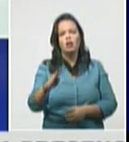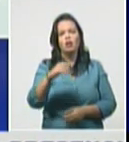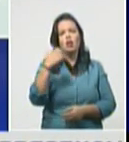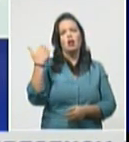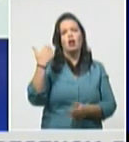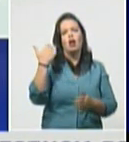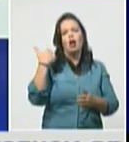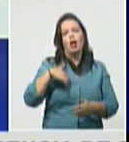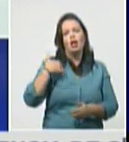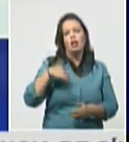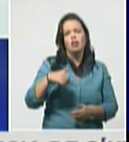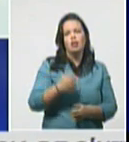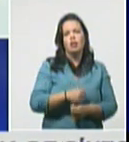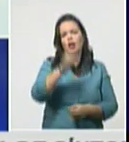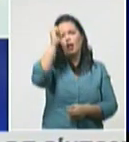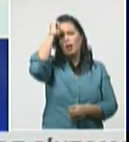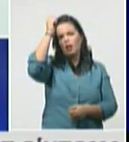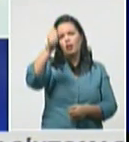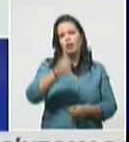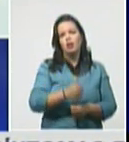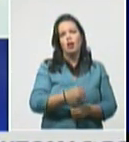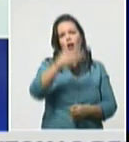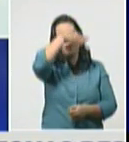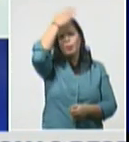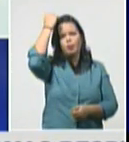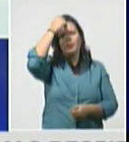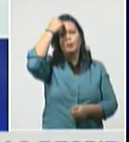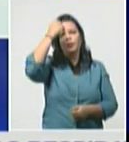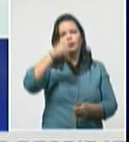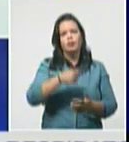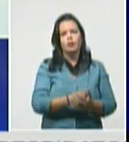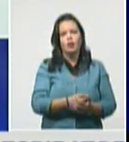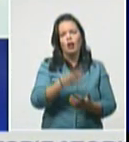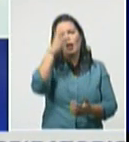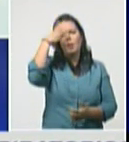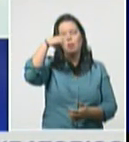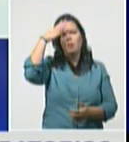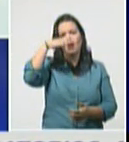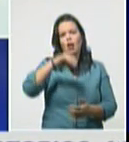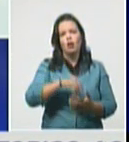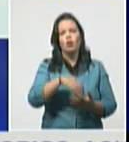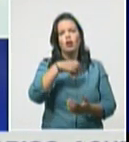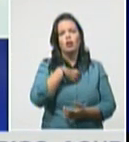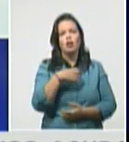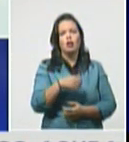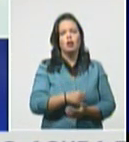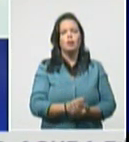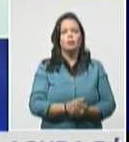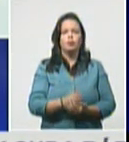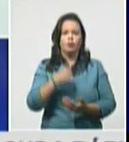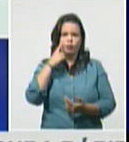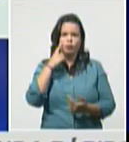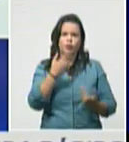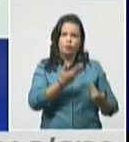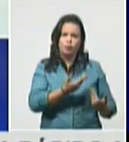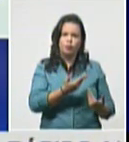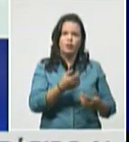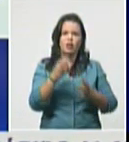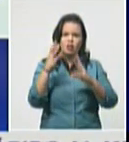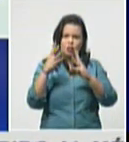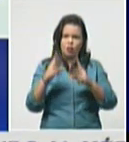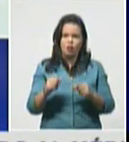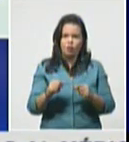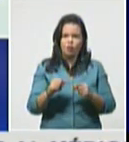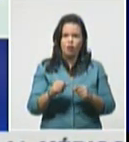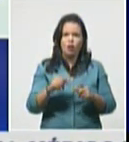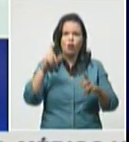Pakistán, Bangladesh, México, que toma 4.511 por millón de habitantes, y por último Egipto.